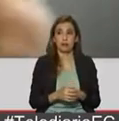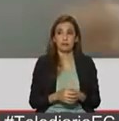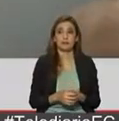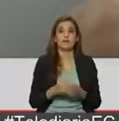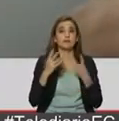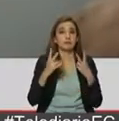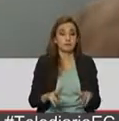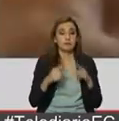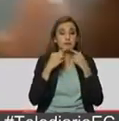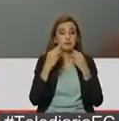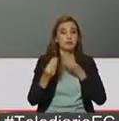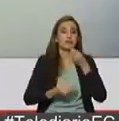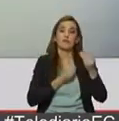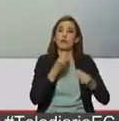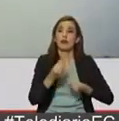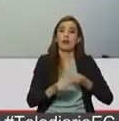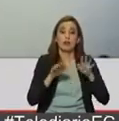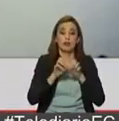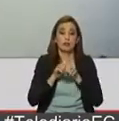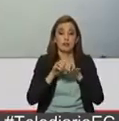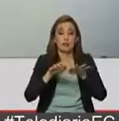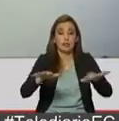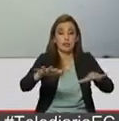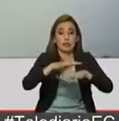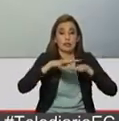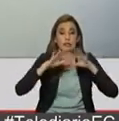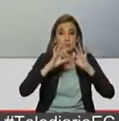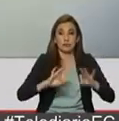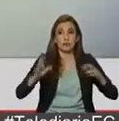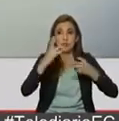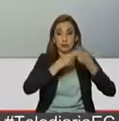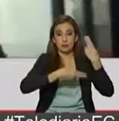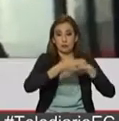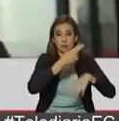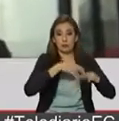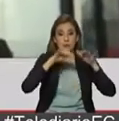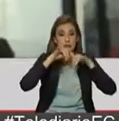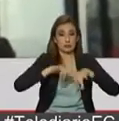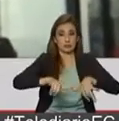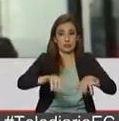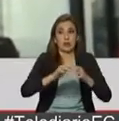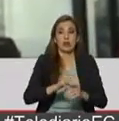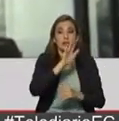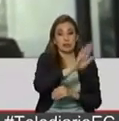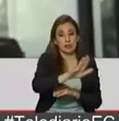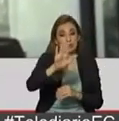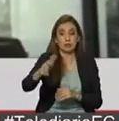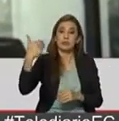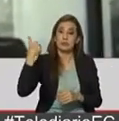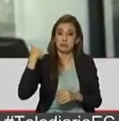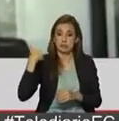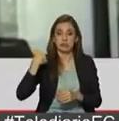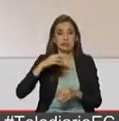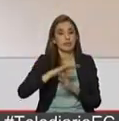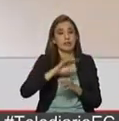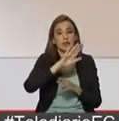sociales son una gran herramienta de difusión para llegar a que un emprendimiento perdure en el tiempo, pero cada una tiene su propia razón